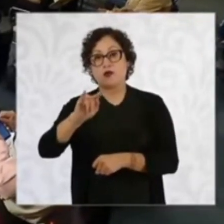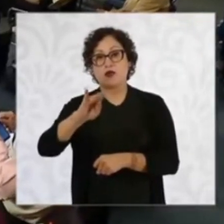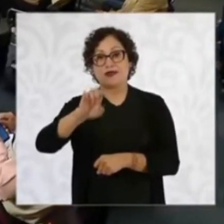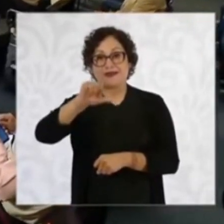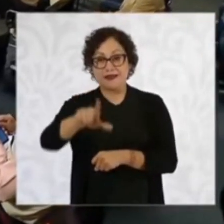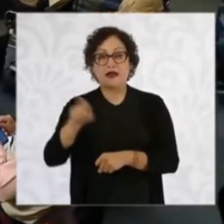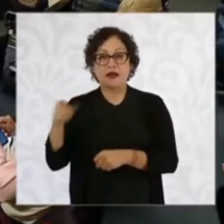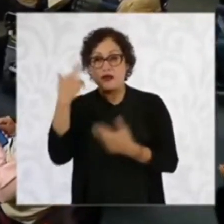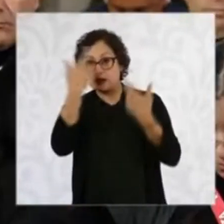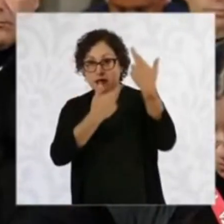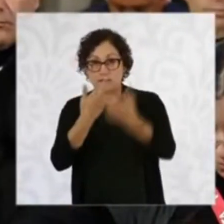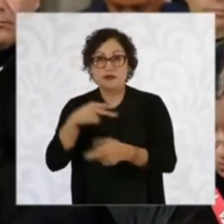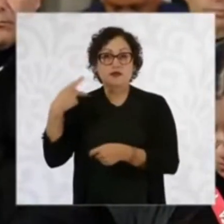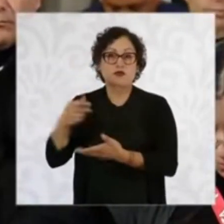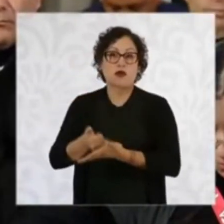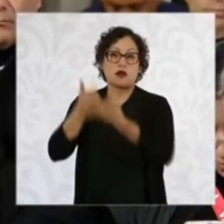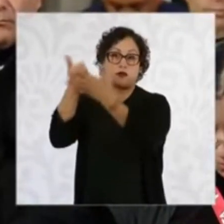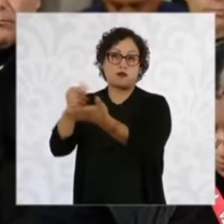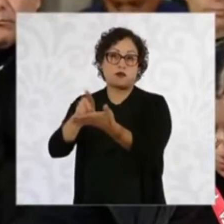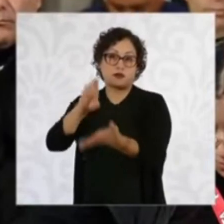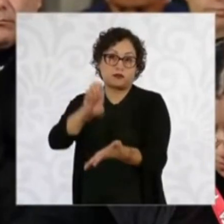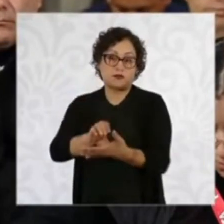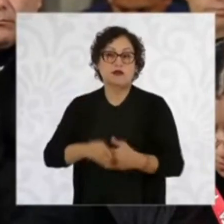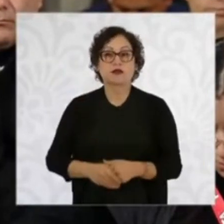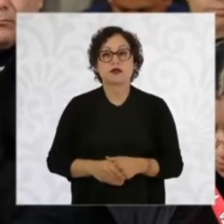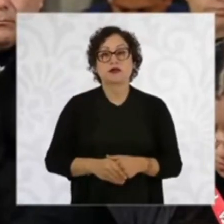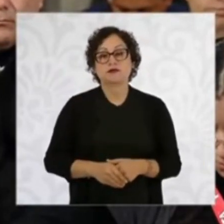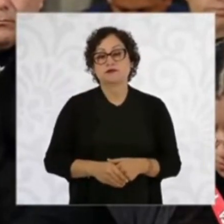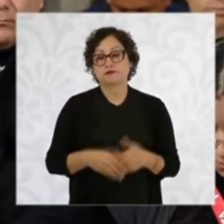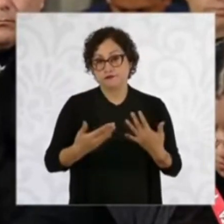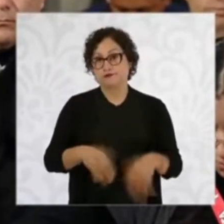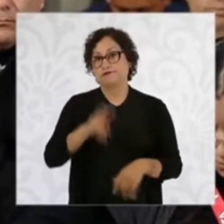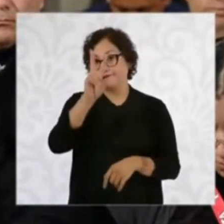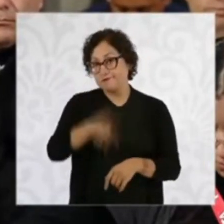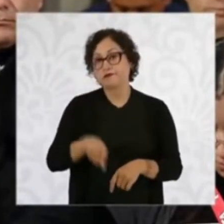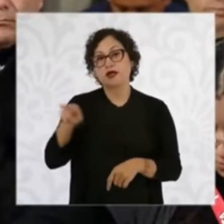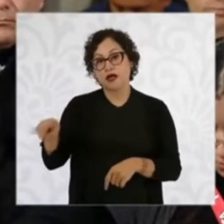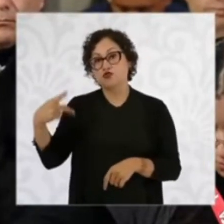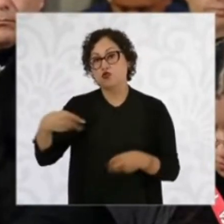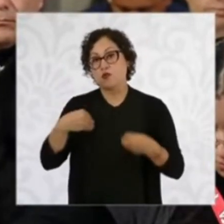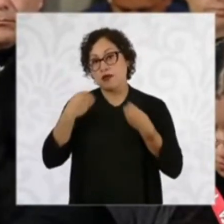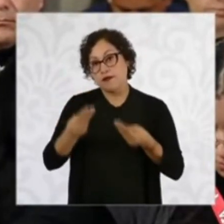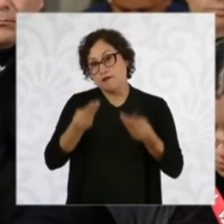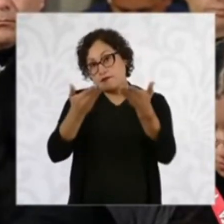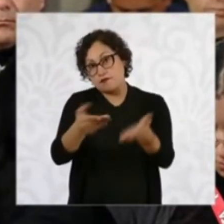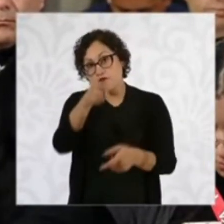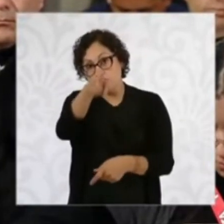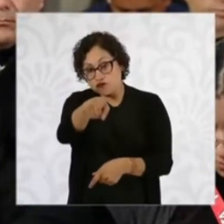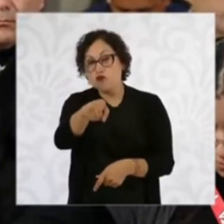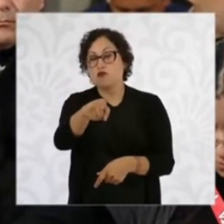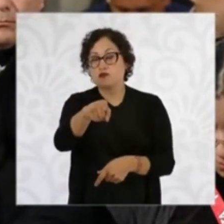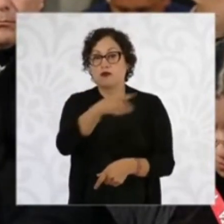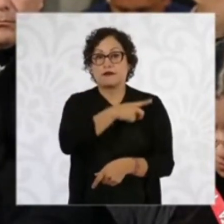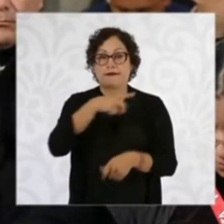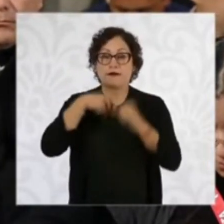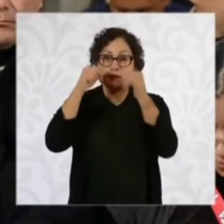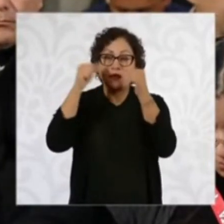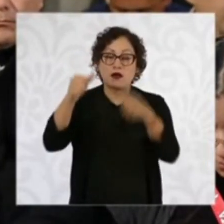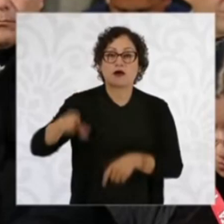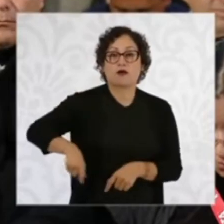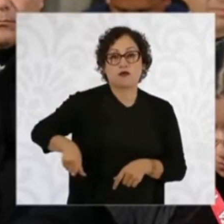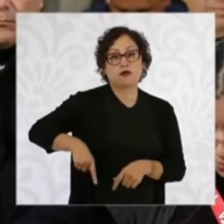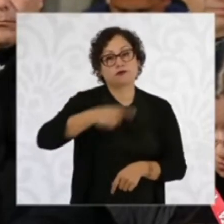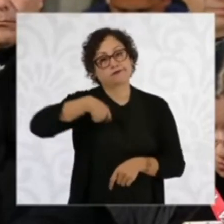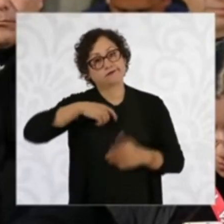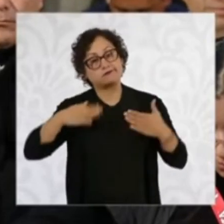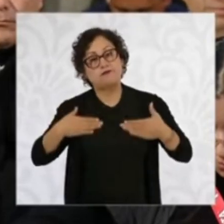por discapacidad que tanto requieren. Presidenta Claudia Sheinbaum, la calidad de vida de Andrea está en sus manos y confiamos en que su gobierno no permitirá que esta familia